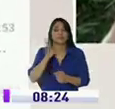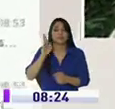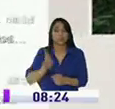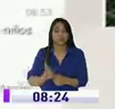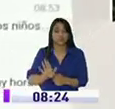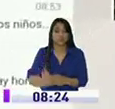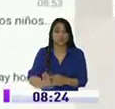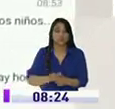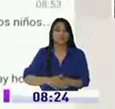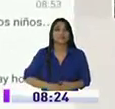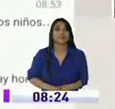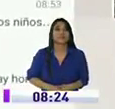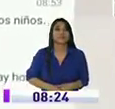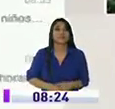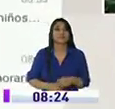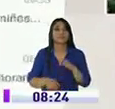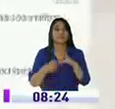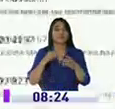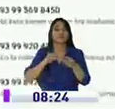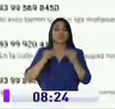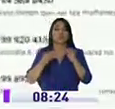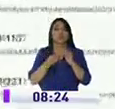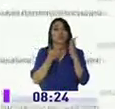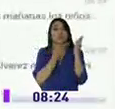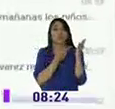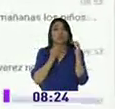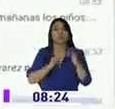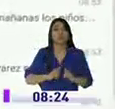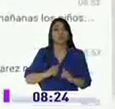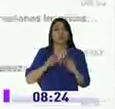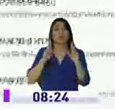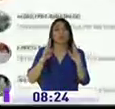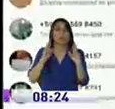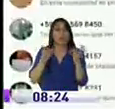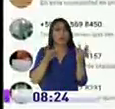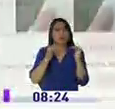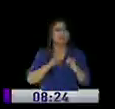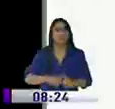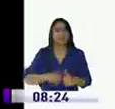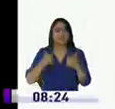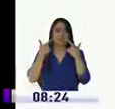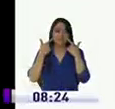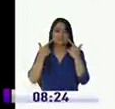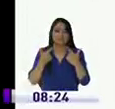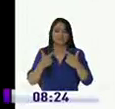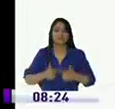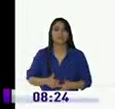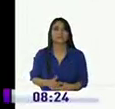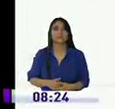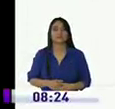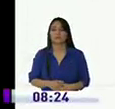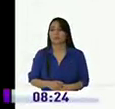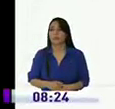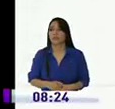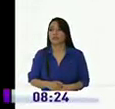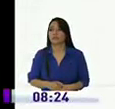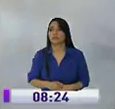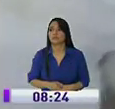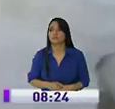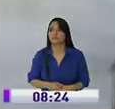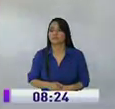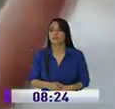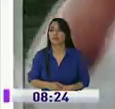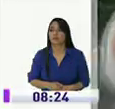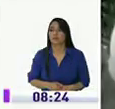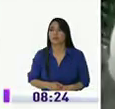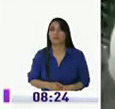R17, comunicarse a mi número, ahí está, a ver si Chelita, hagamos reportaje de eso. No puede ser, encadenado y así, no hay